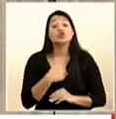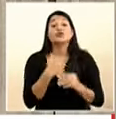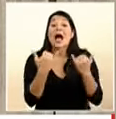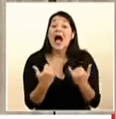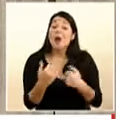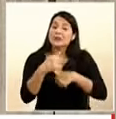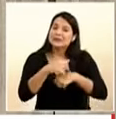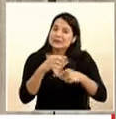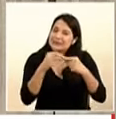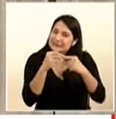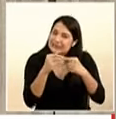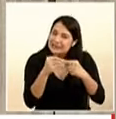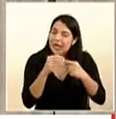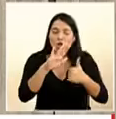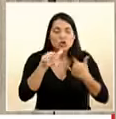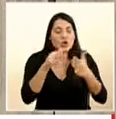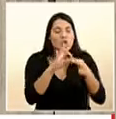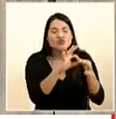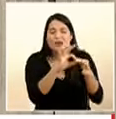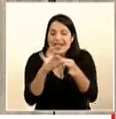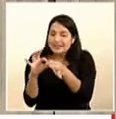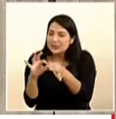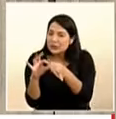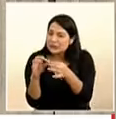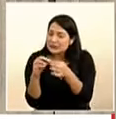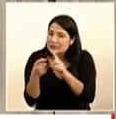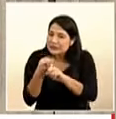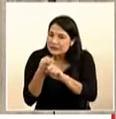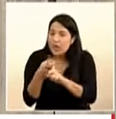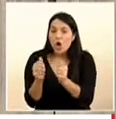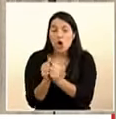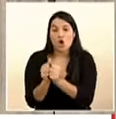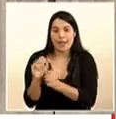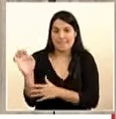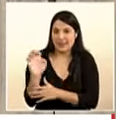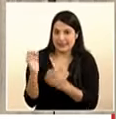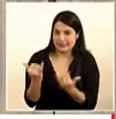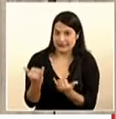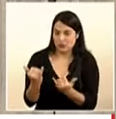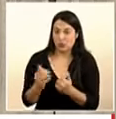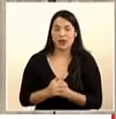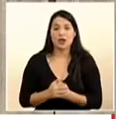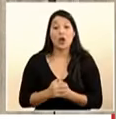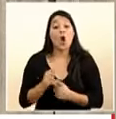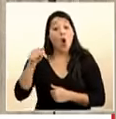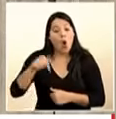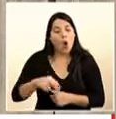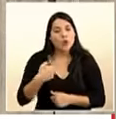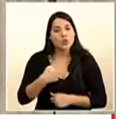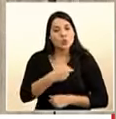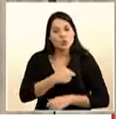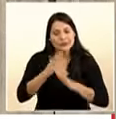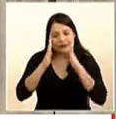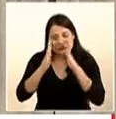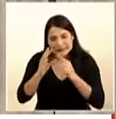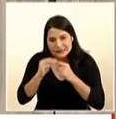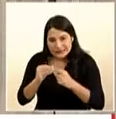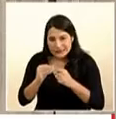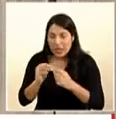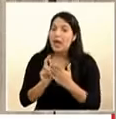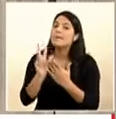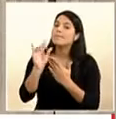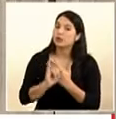momento ha sido todo lo vinculado más inmediatamente con la emergencia hoy nuestra prioridad está en el proyecto extraordinario que